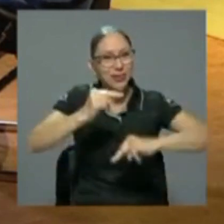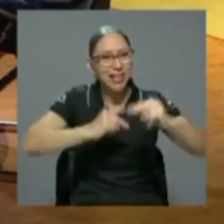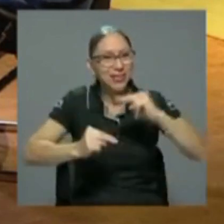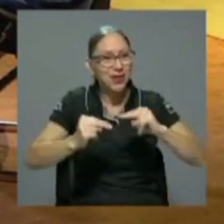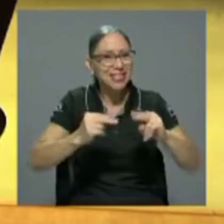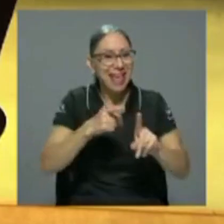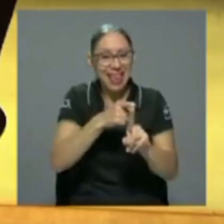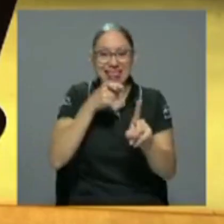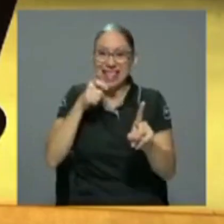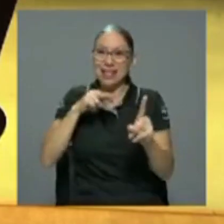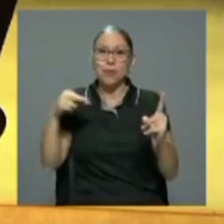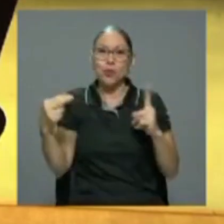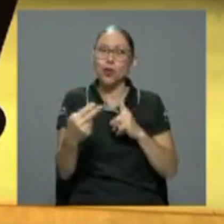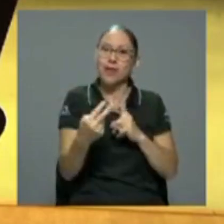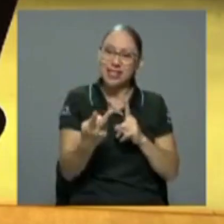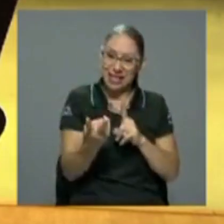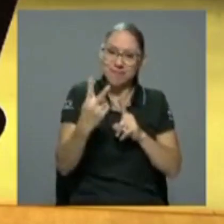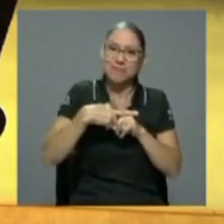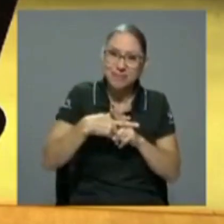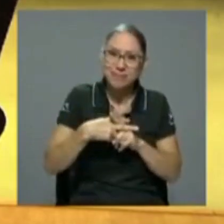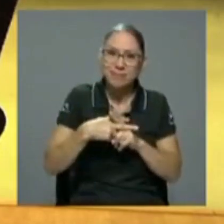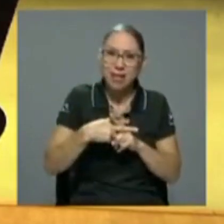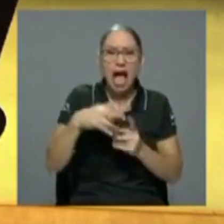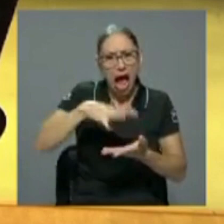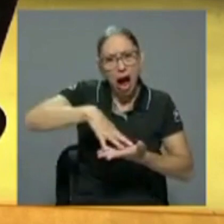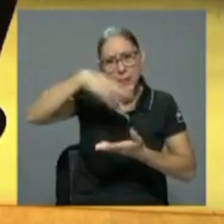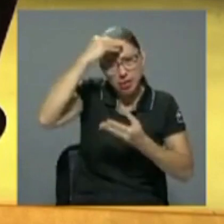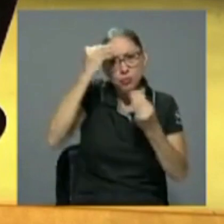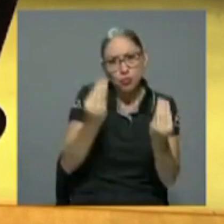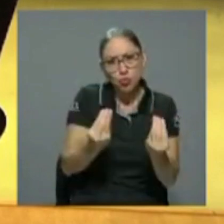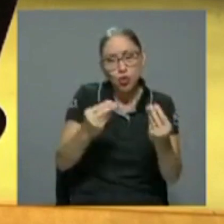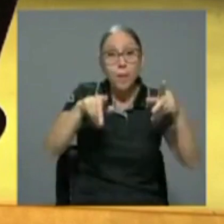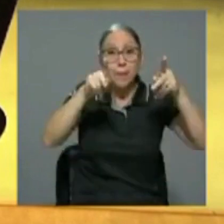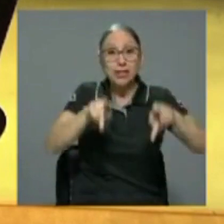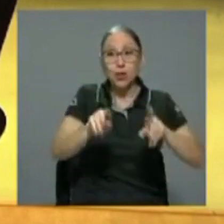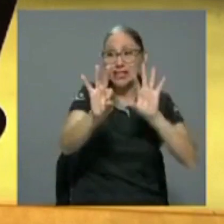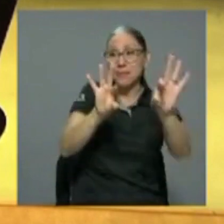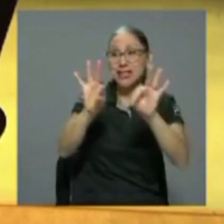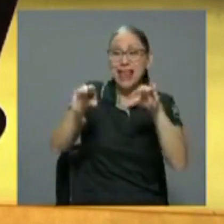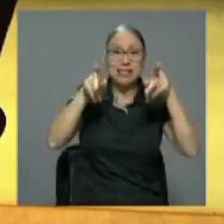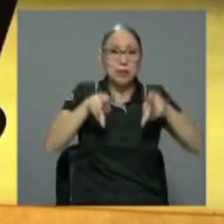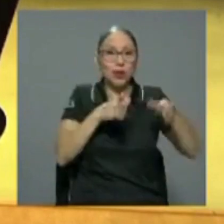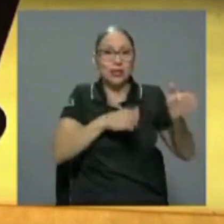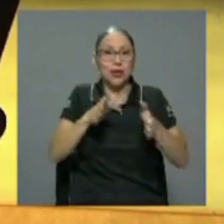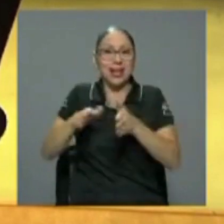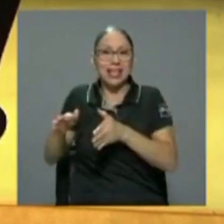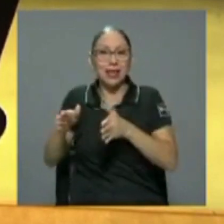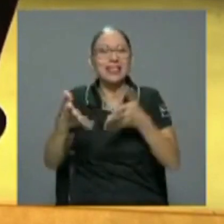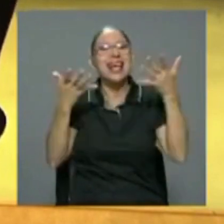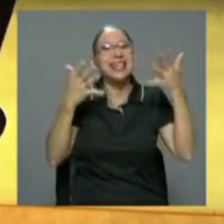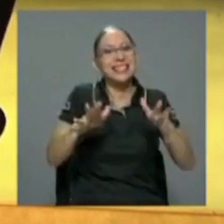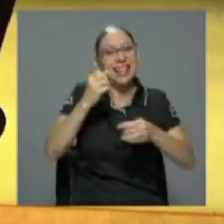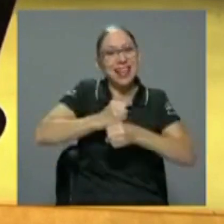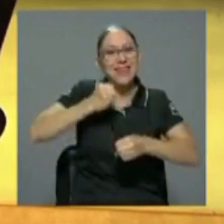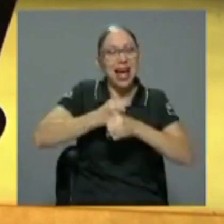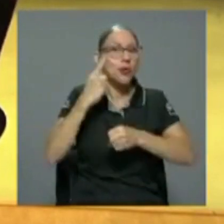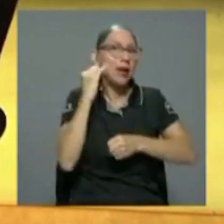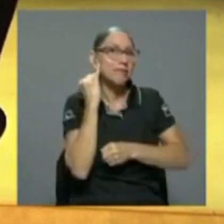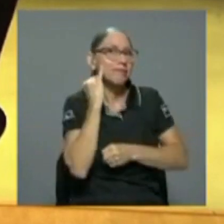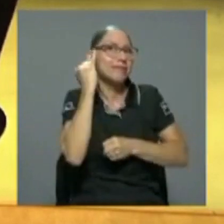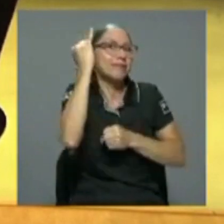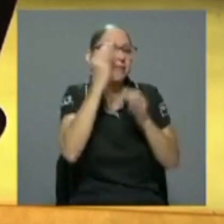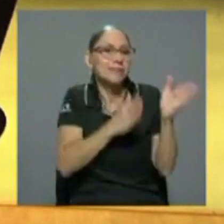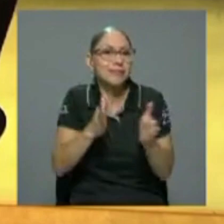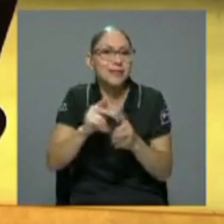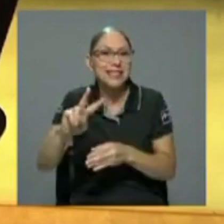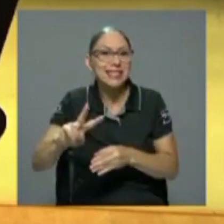práctico. Aprendimos mucho, tanto las personas invitadas como las personas organizadoras, y ya estamos trabajando en idear la segunda fiesta del libro.